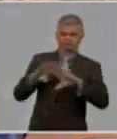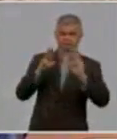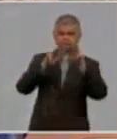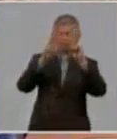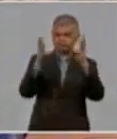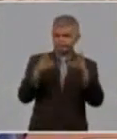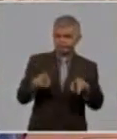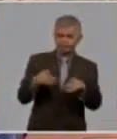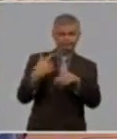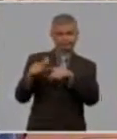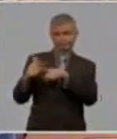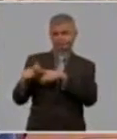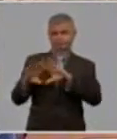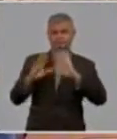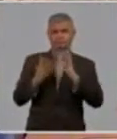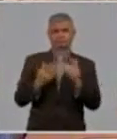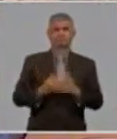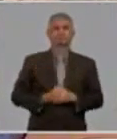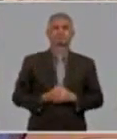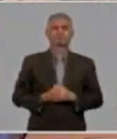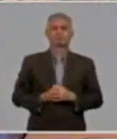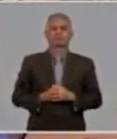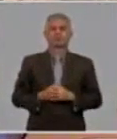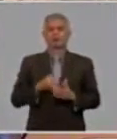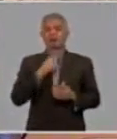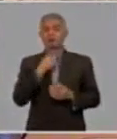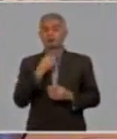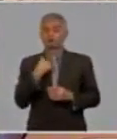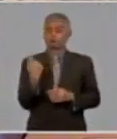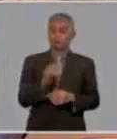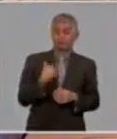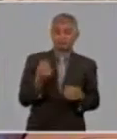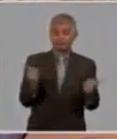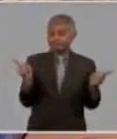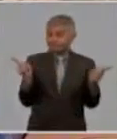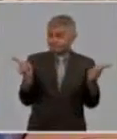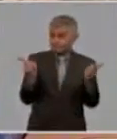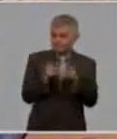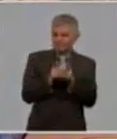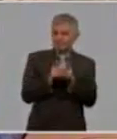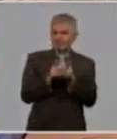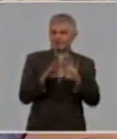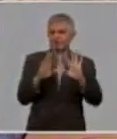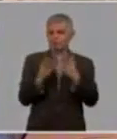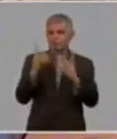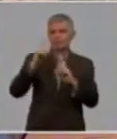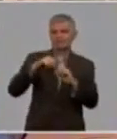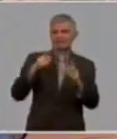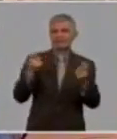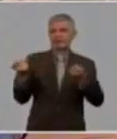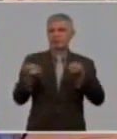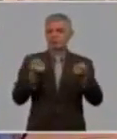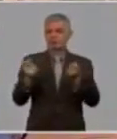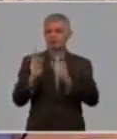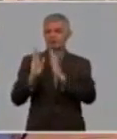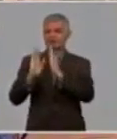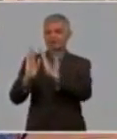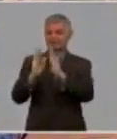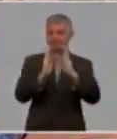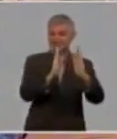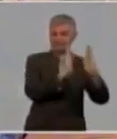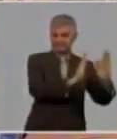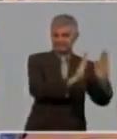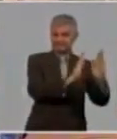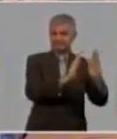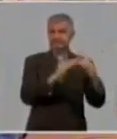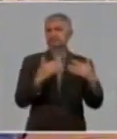demás. Si nosotros fuéramos a resumir rápidamente qué es lo que se ha previsto en transporte para las tres fases de la primera